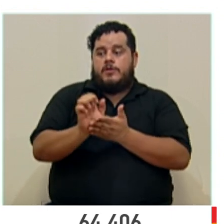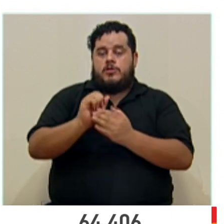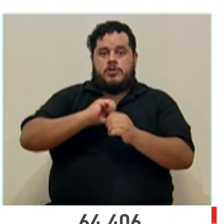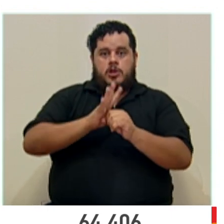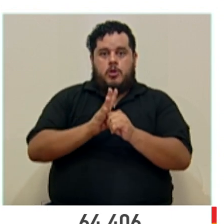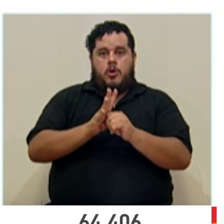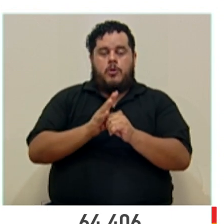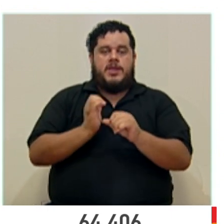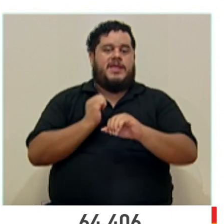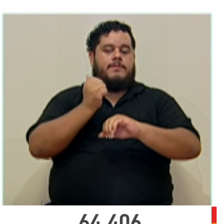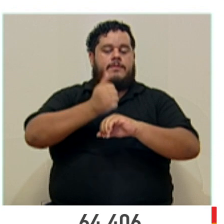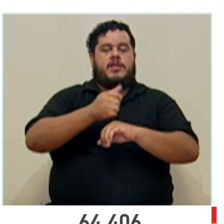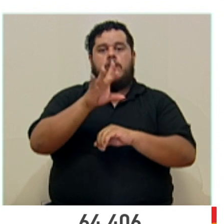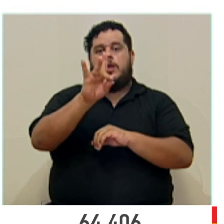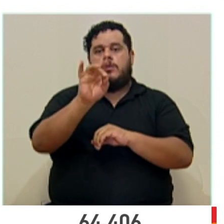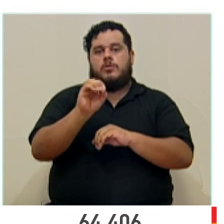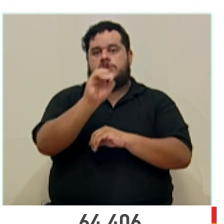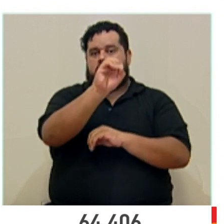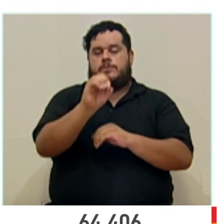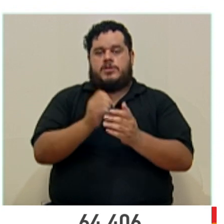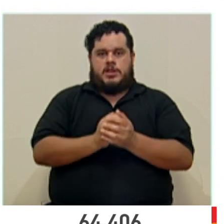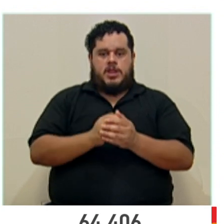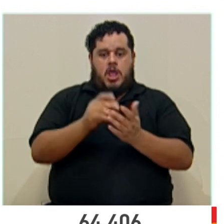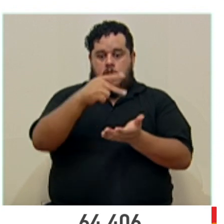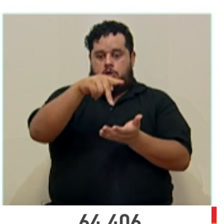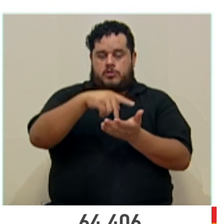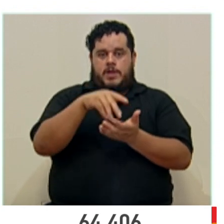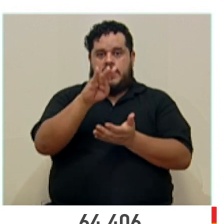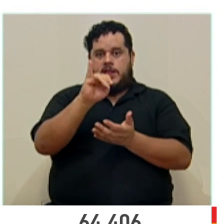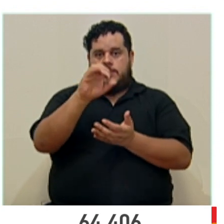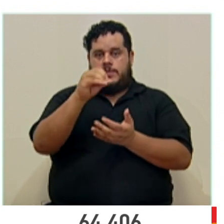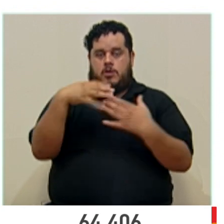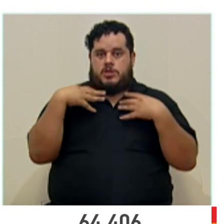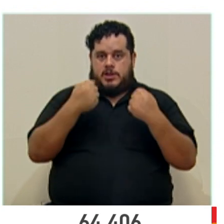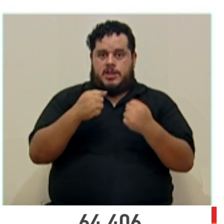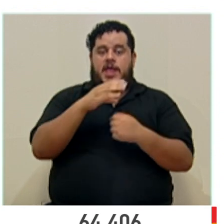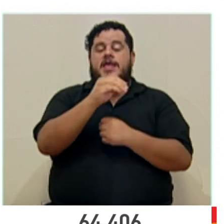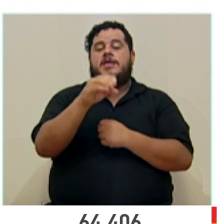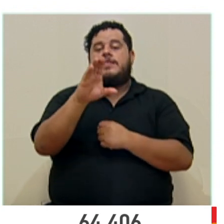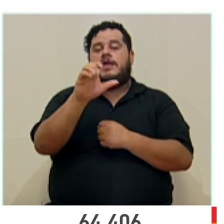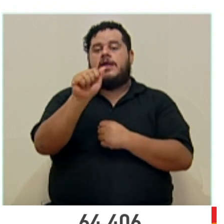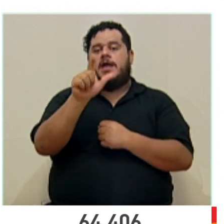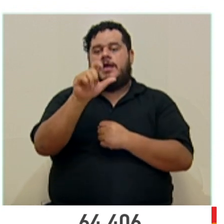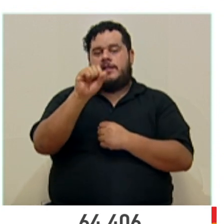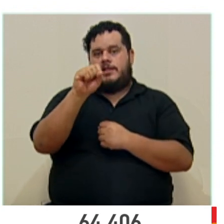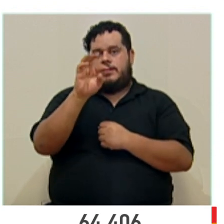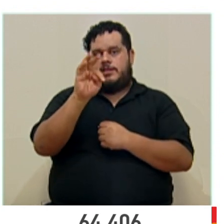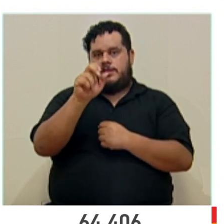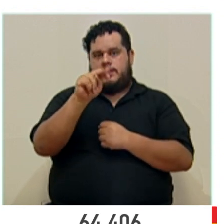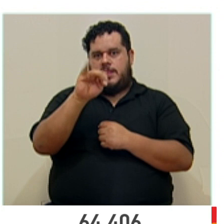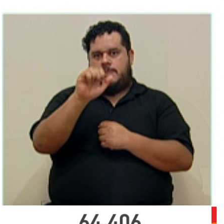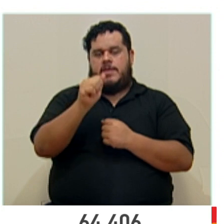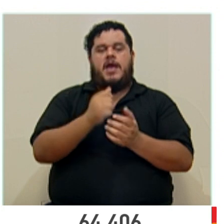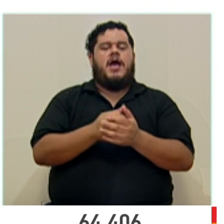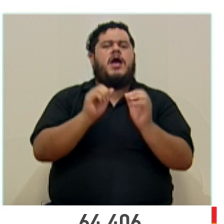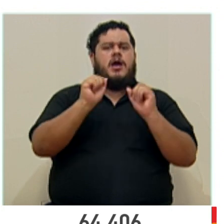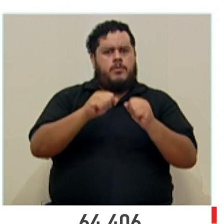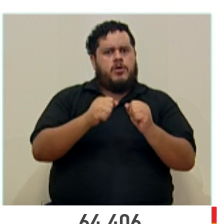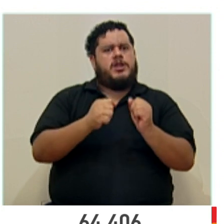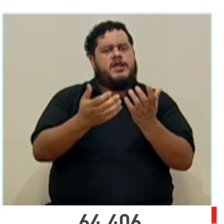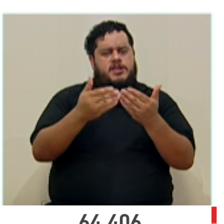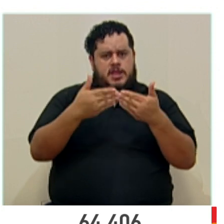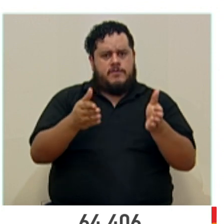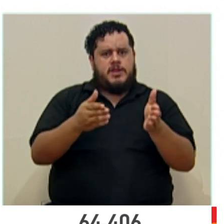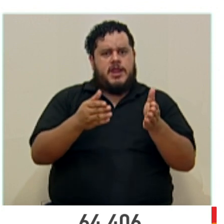un 80%. Los parques biosaludables y parques de calistenia podrán ser habilitados en cantones